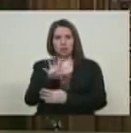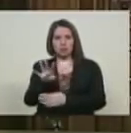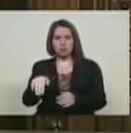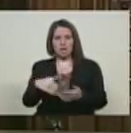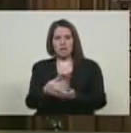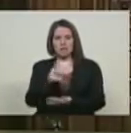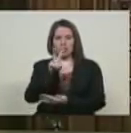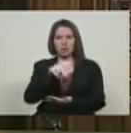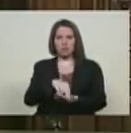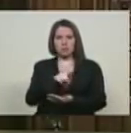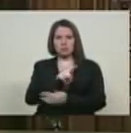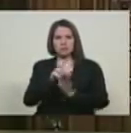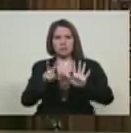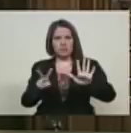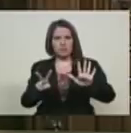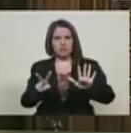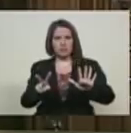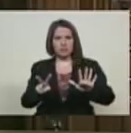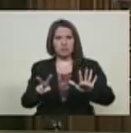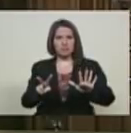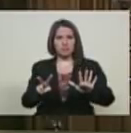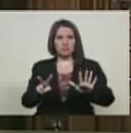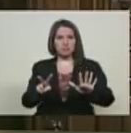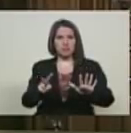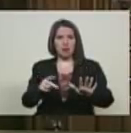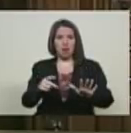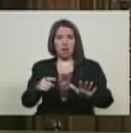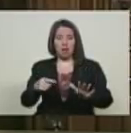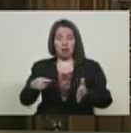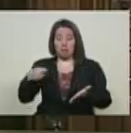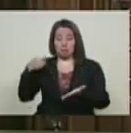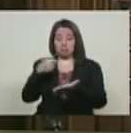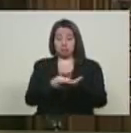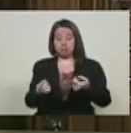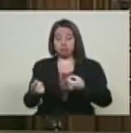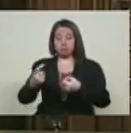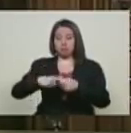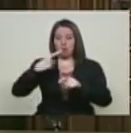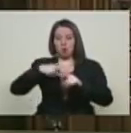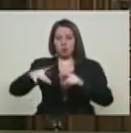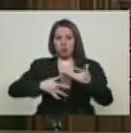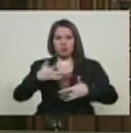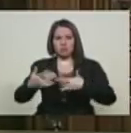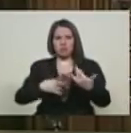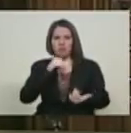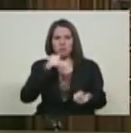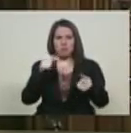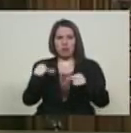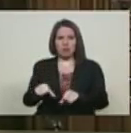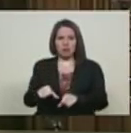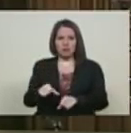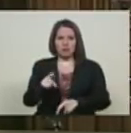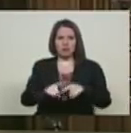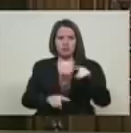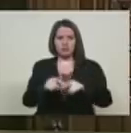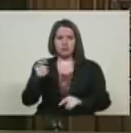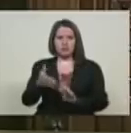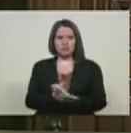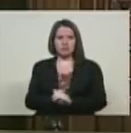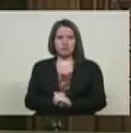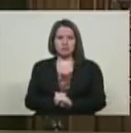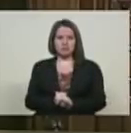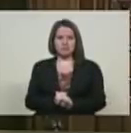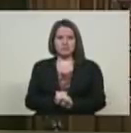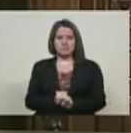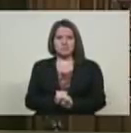2014-2017, bueno, han sido activados para otras actividades. Y estos terroristas